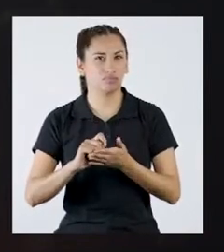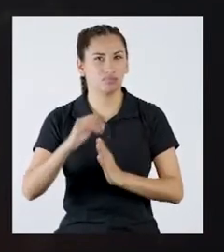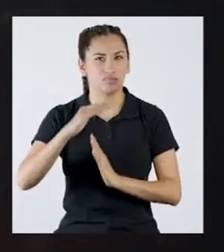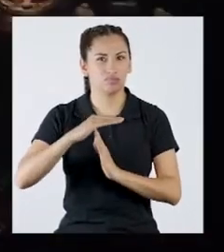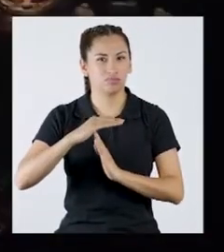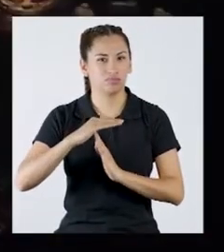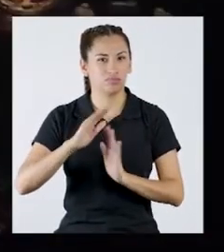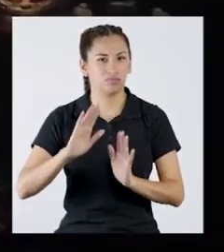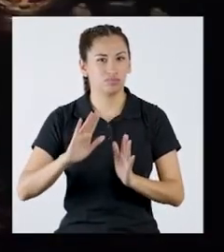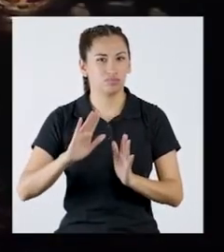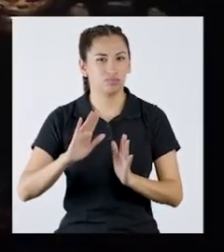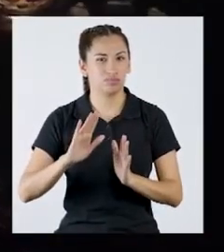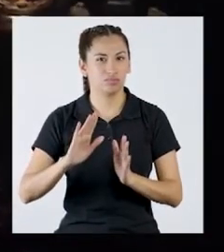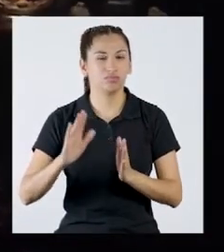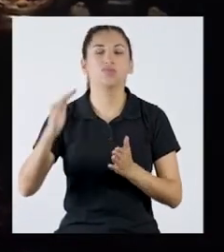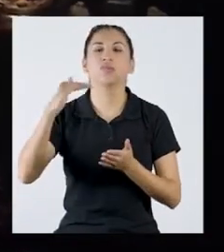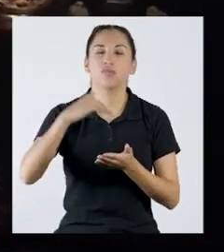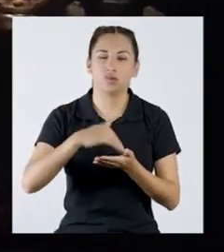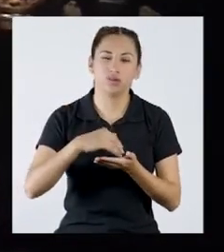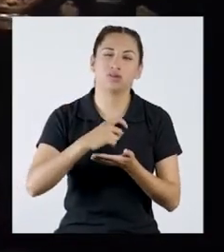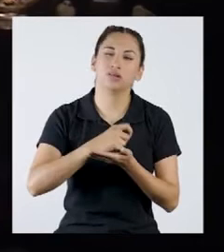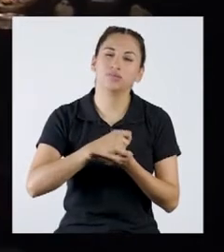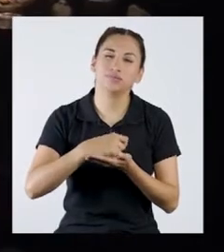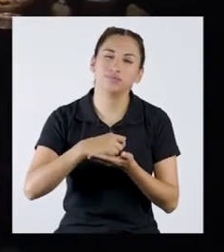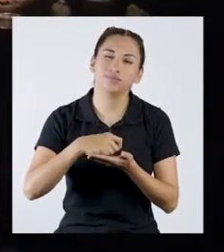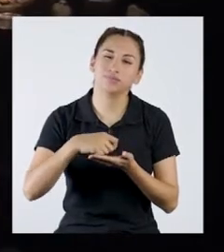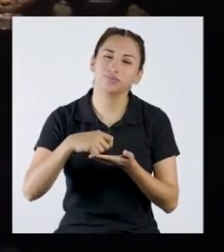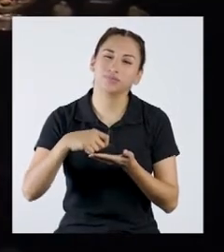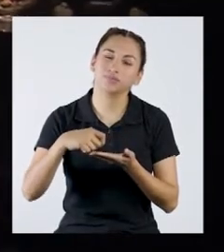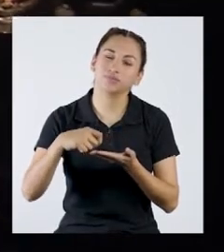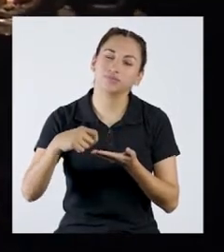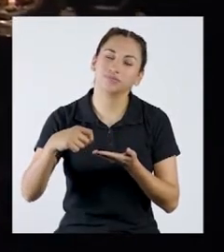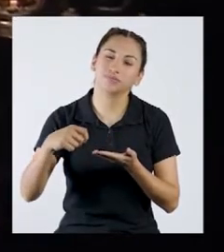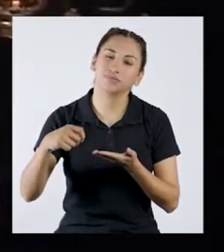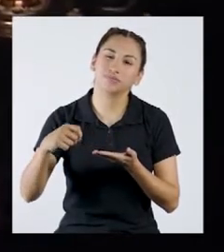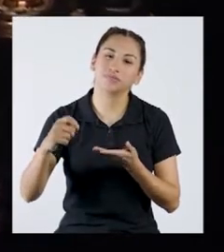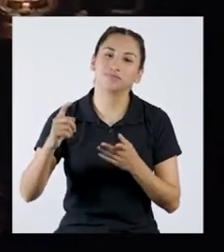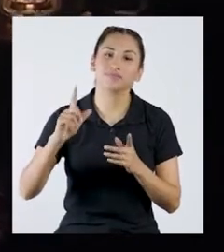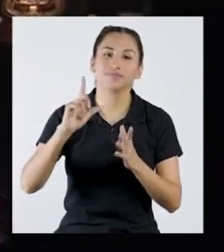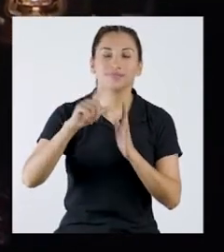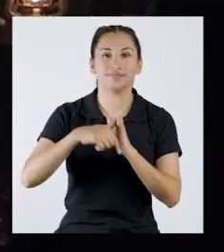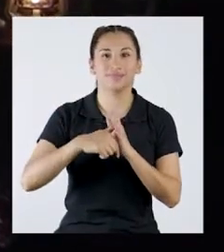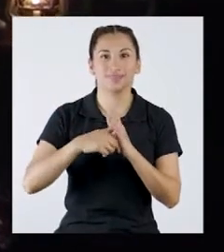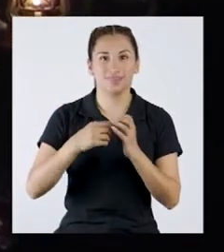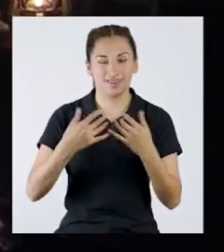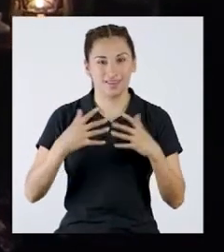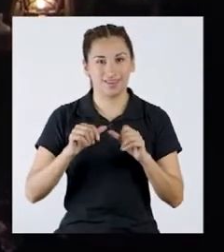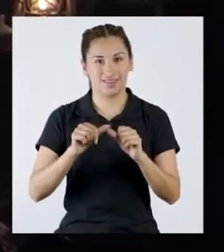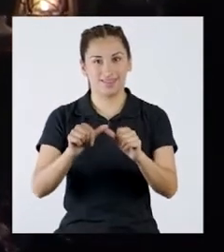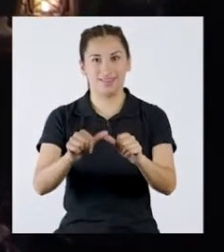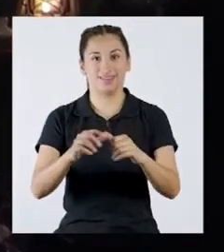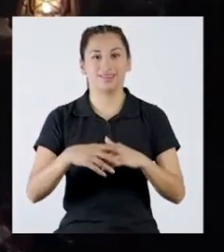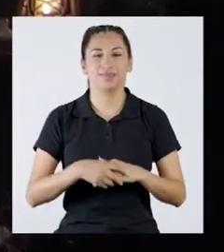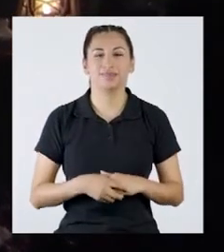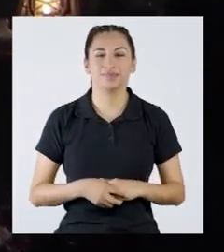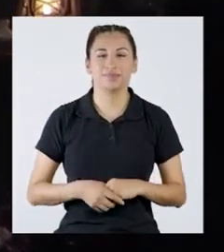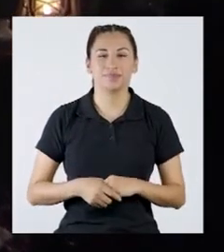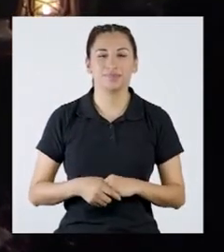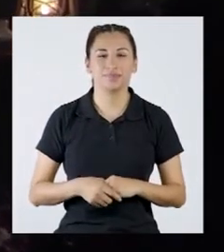para. Y vuelve a comenzar en cuanto rasco el papel.